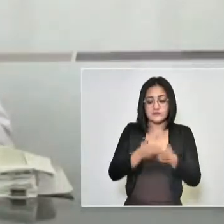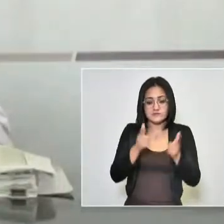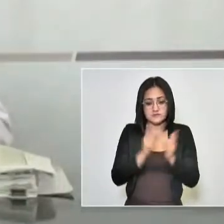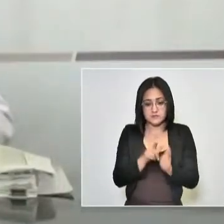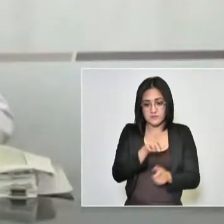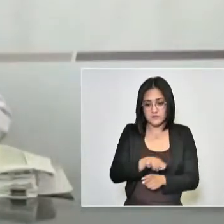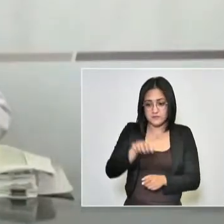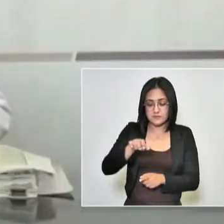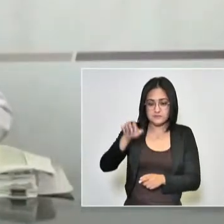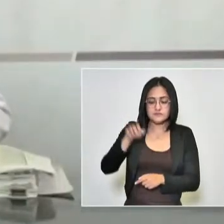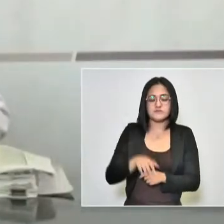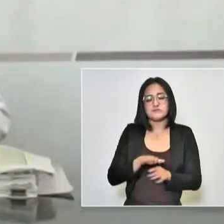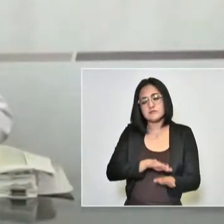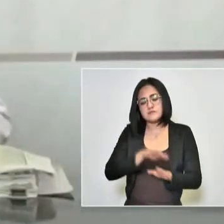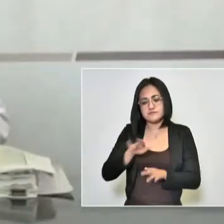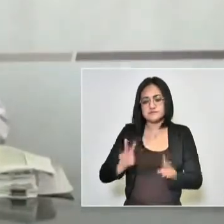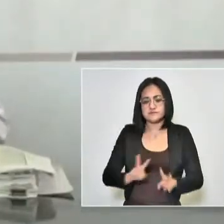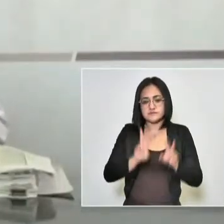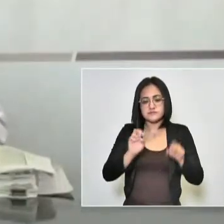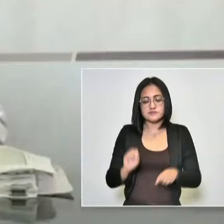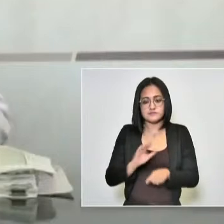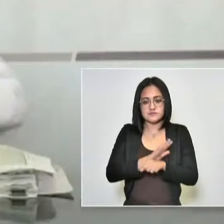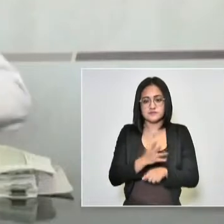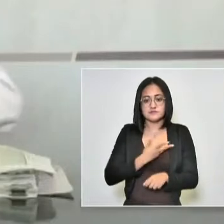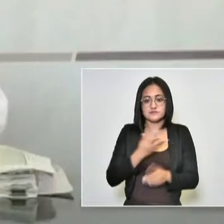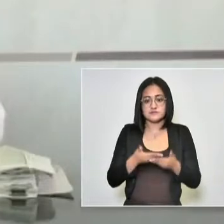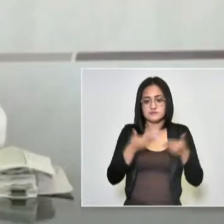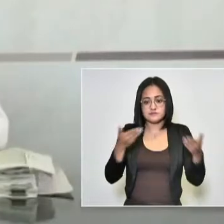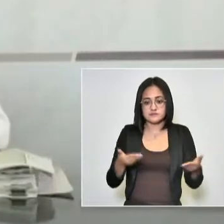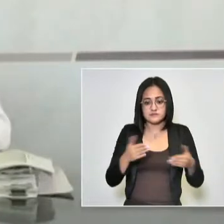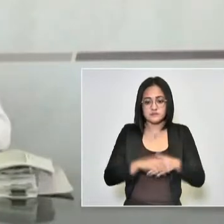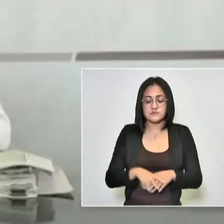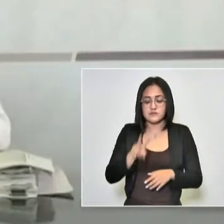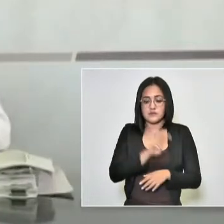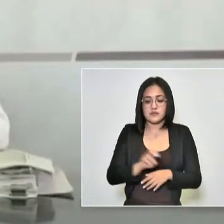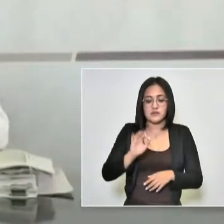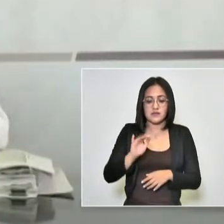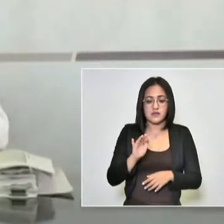etario. Ya en tema COVID tenemos hasta el momento